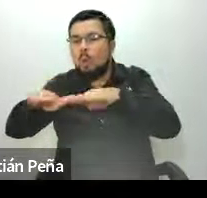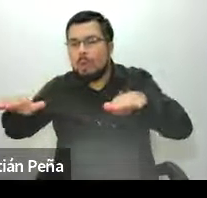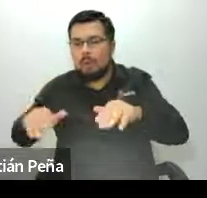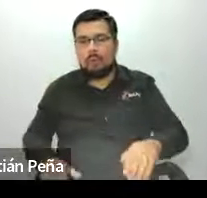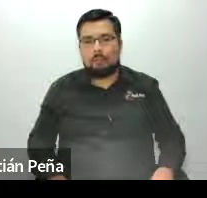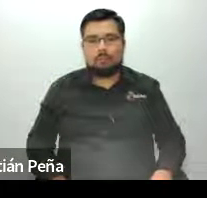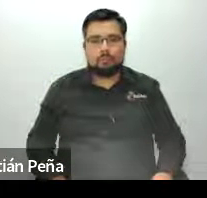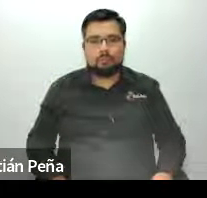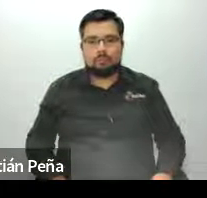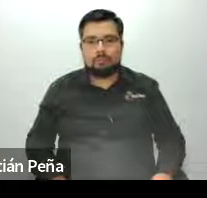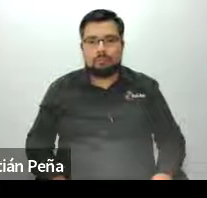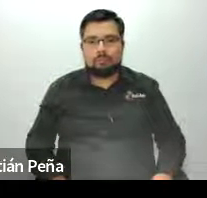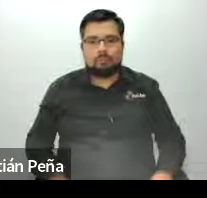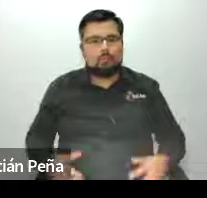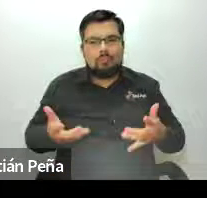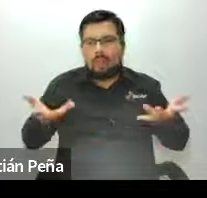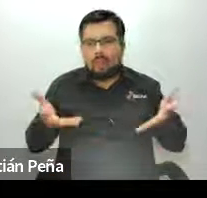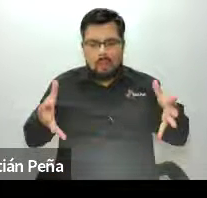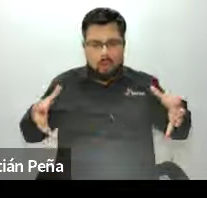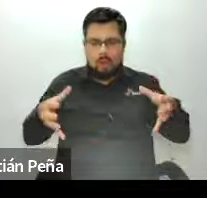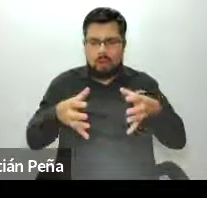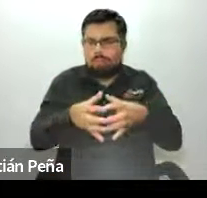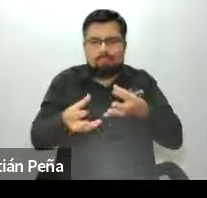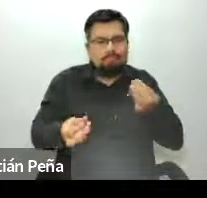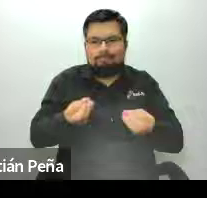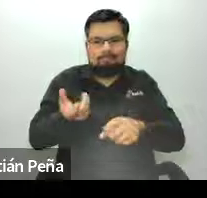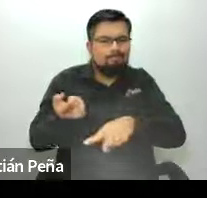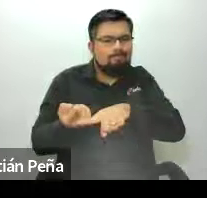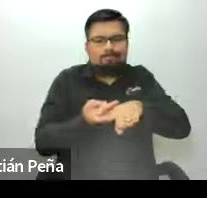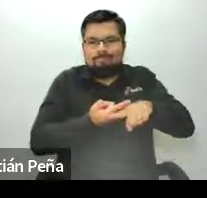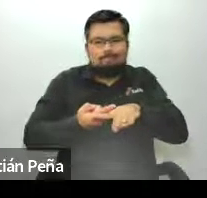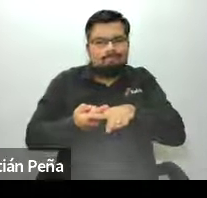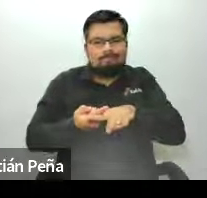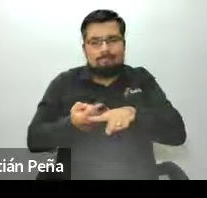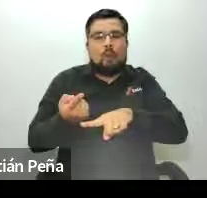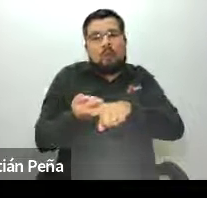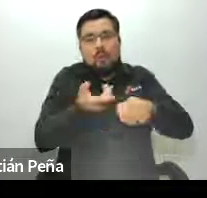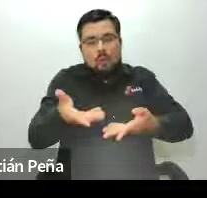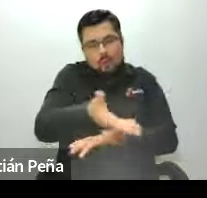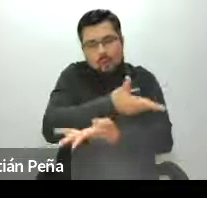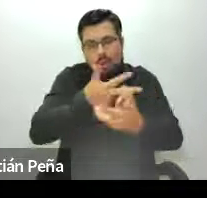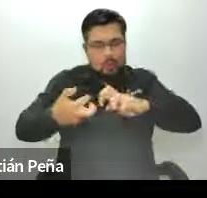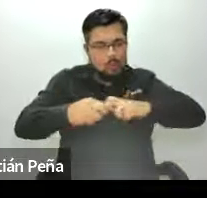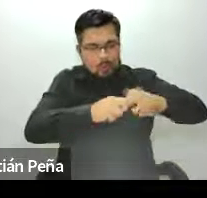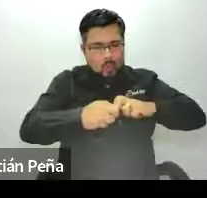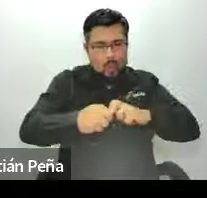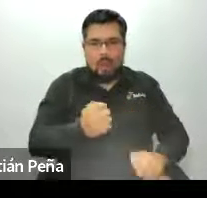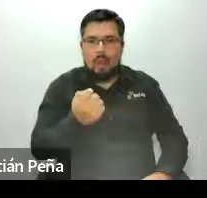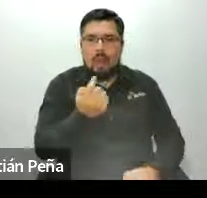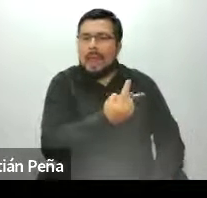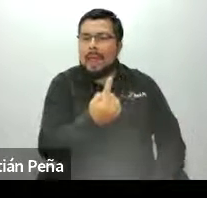estos equipos? Discutir cada uno de los objetivos de primero a sexto año básico y analizar su pertinencia